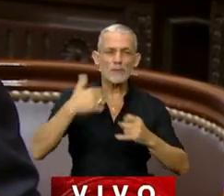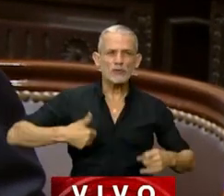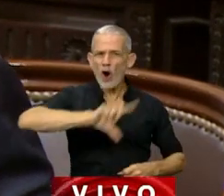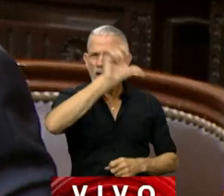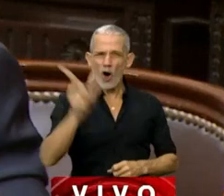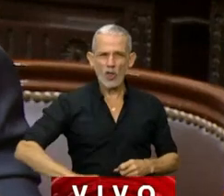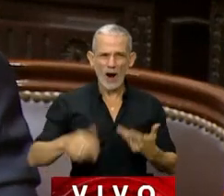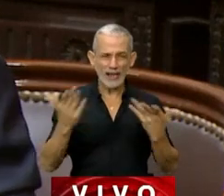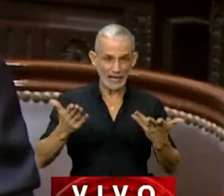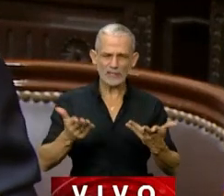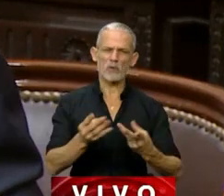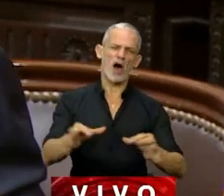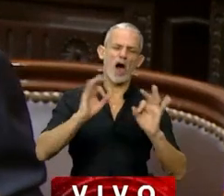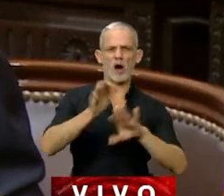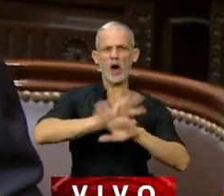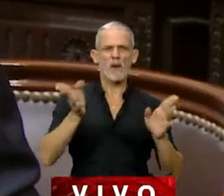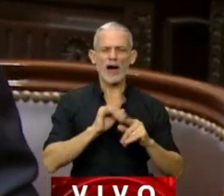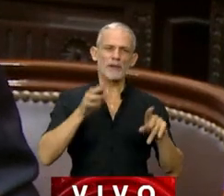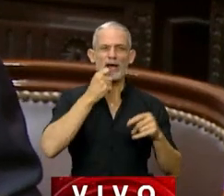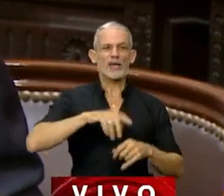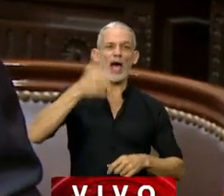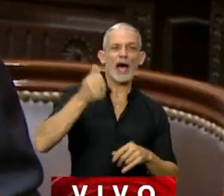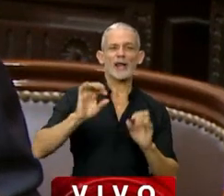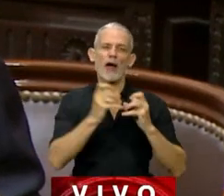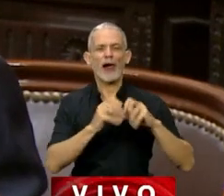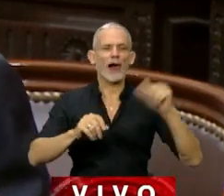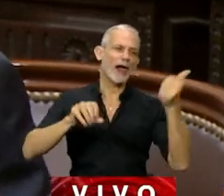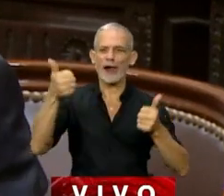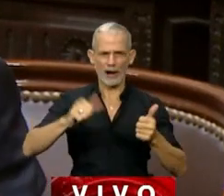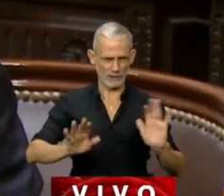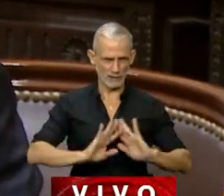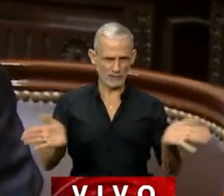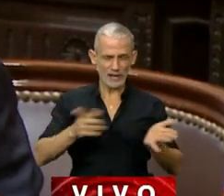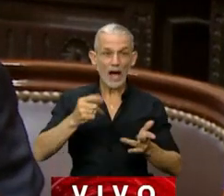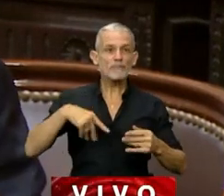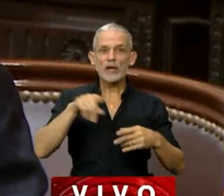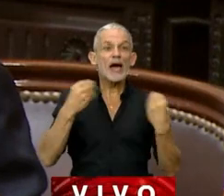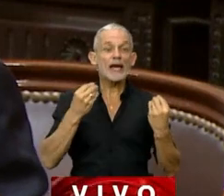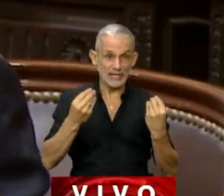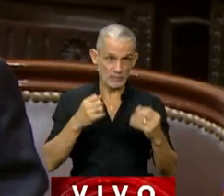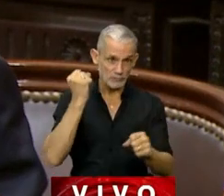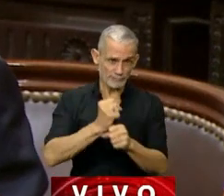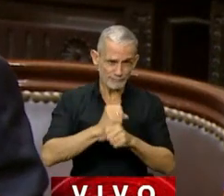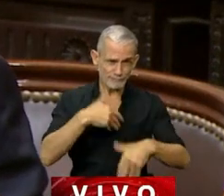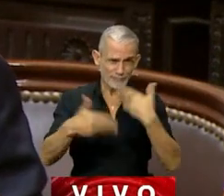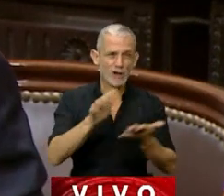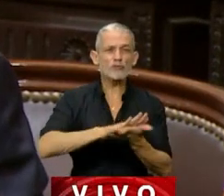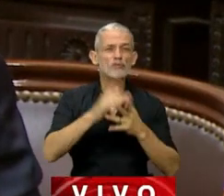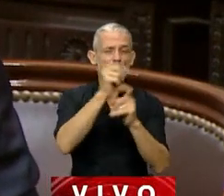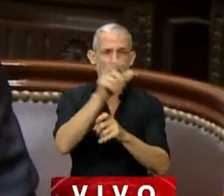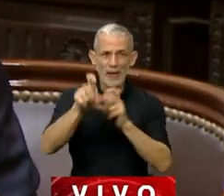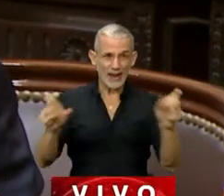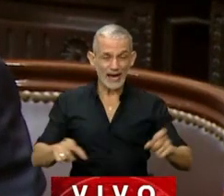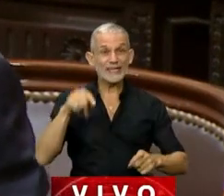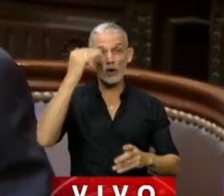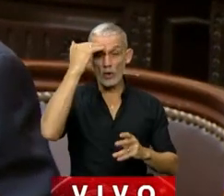la República Argentina y terminemos de pensar si ganamos discusiones o no ganamos discusiones. Lo que nos tenemos que poner es a resolver los problemas de la